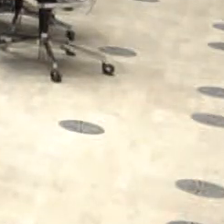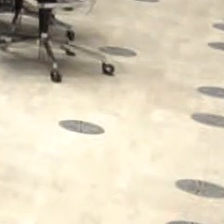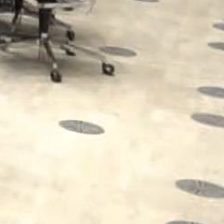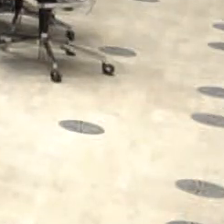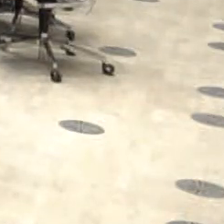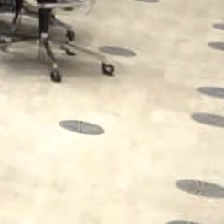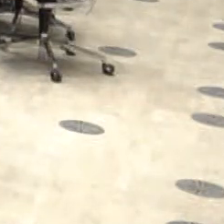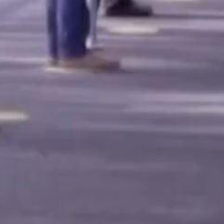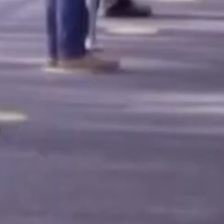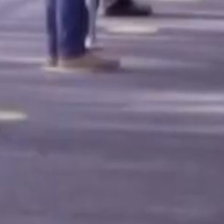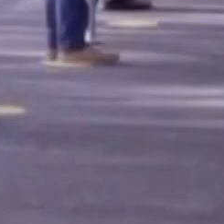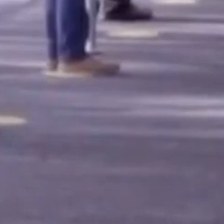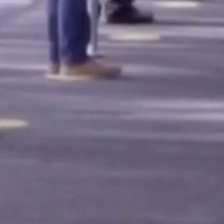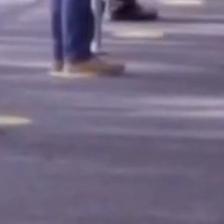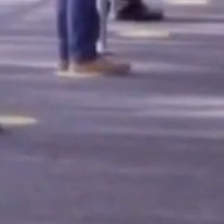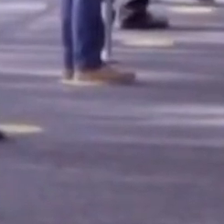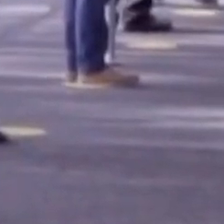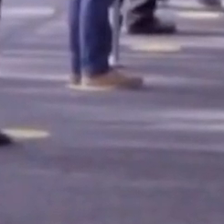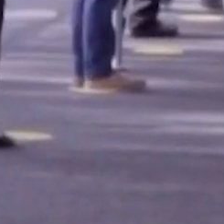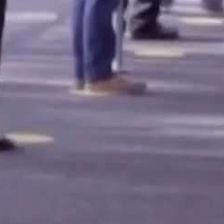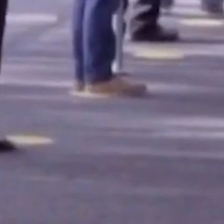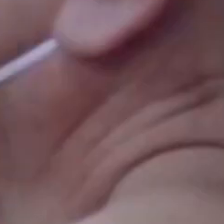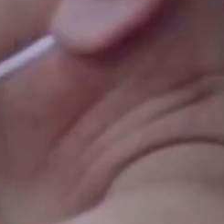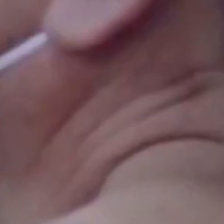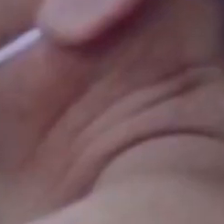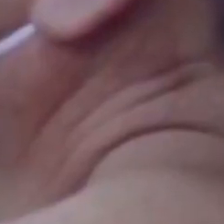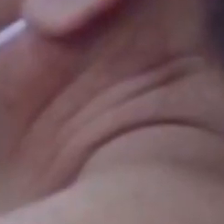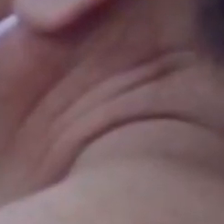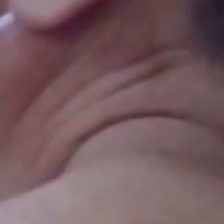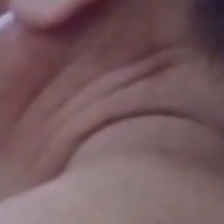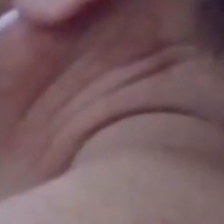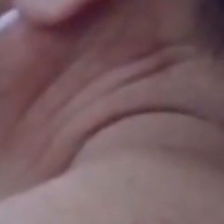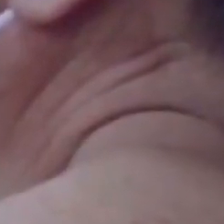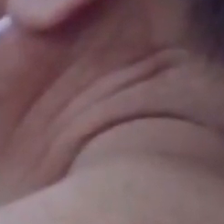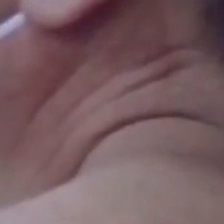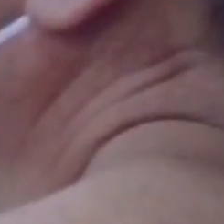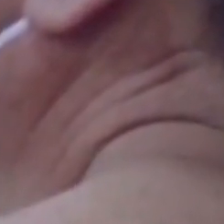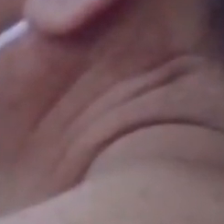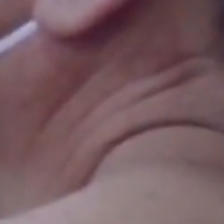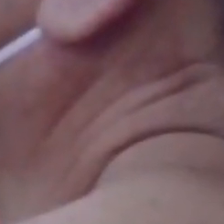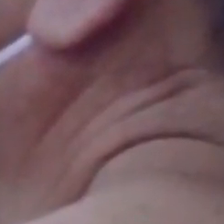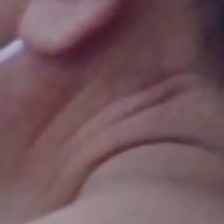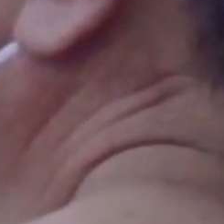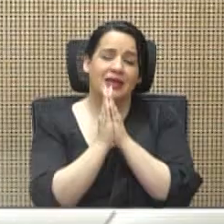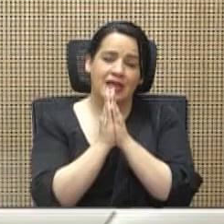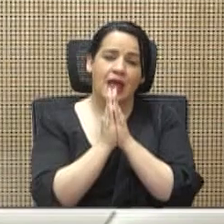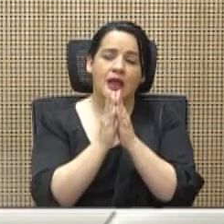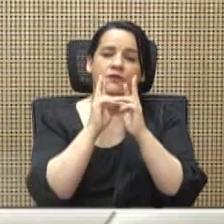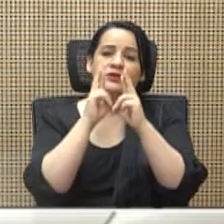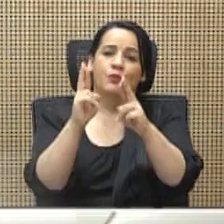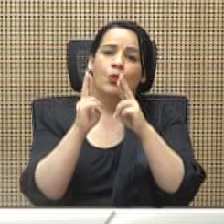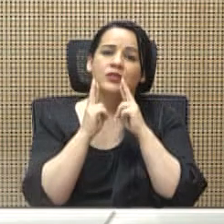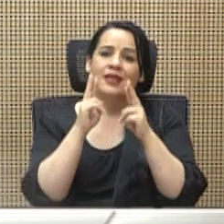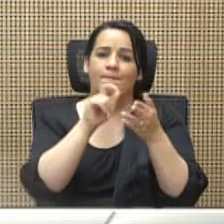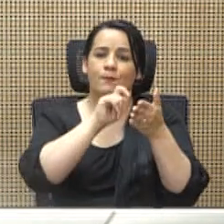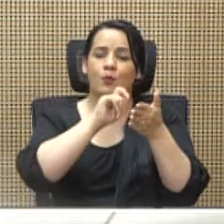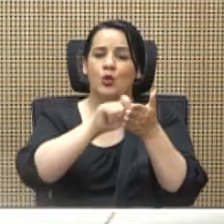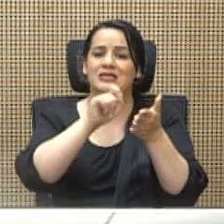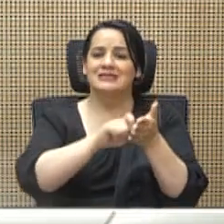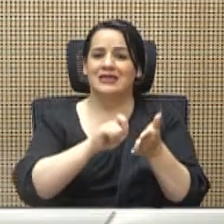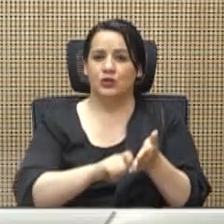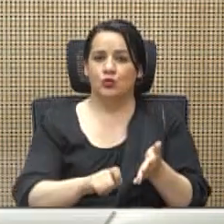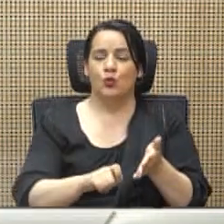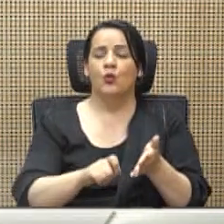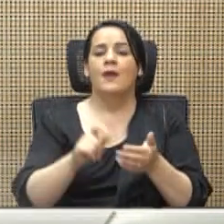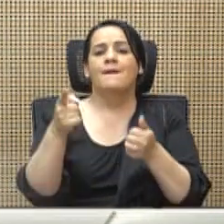Amplio, consultó sobre los estudios para eliminar la obligatoriedad en el uso de la mascarilla. Quisiera consultar en